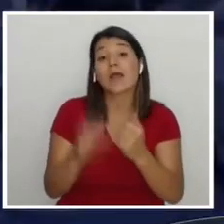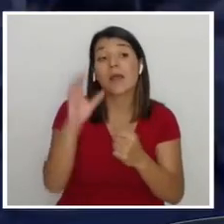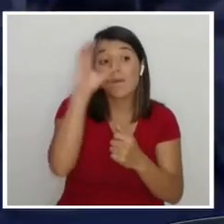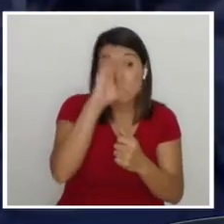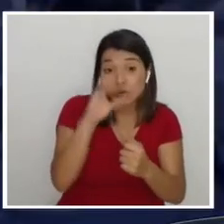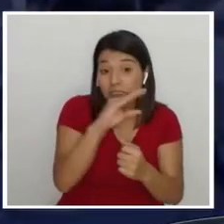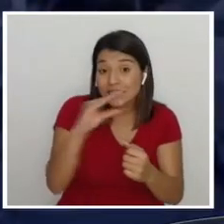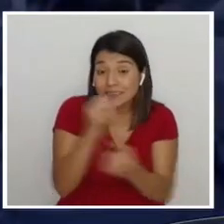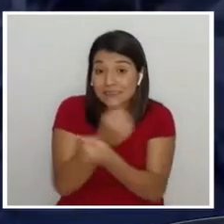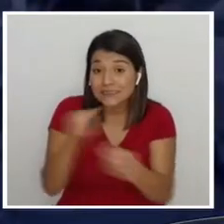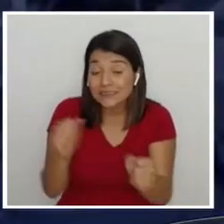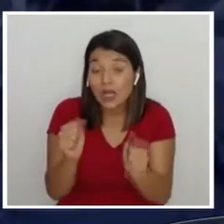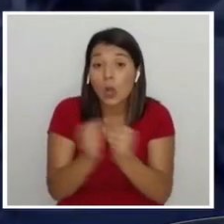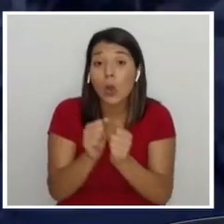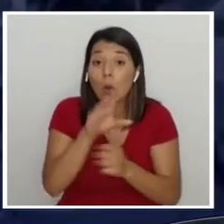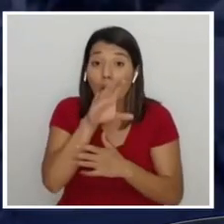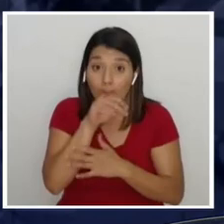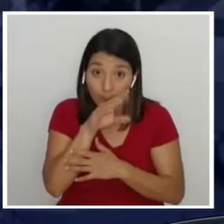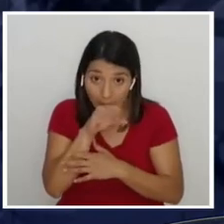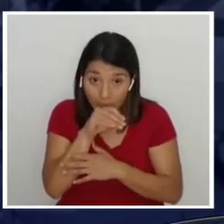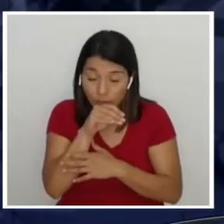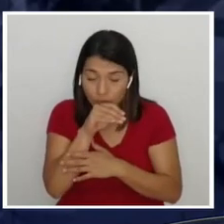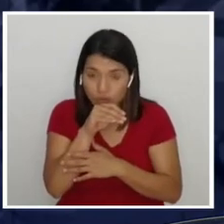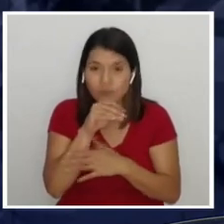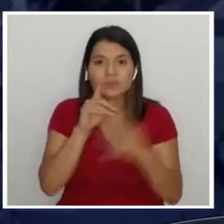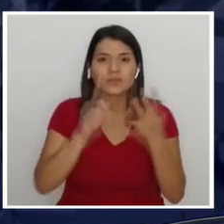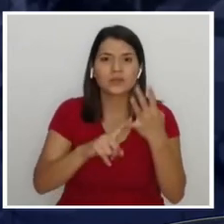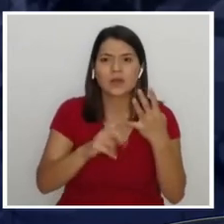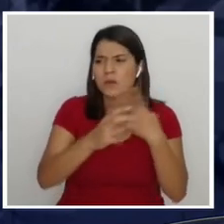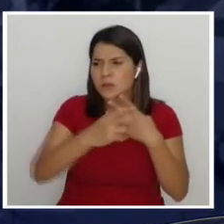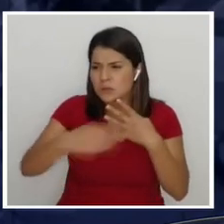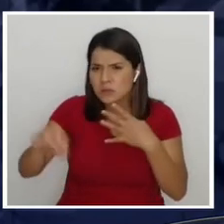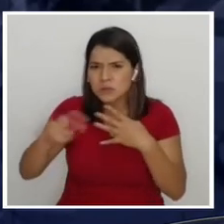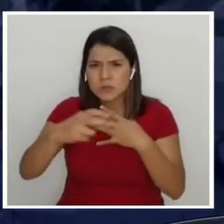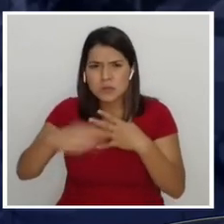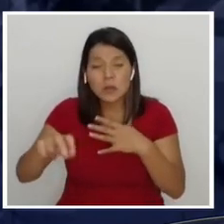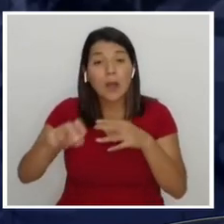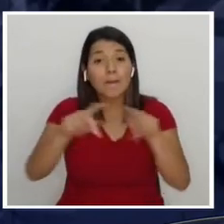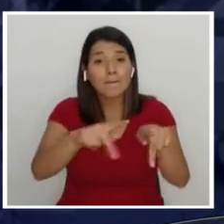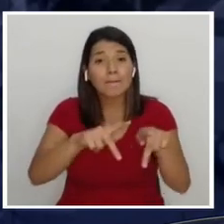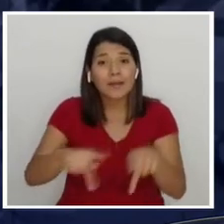Roja, traslados de pacientes a diferentes